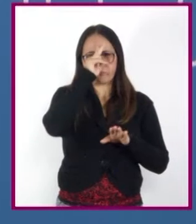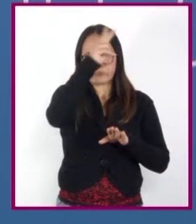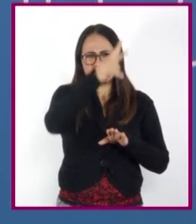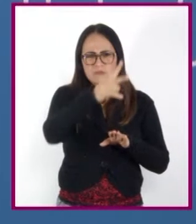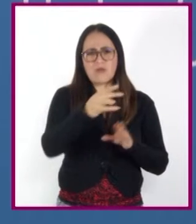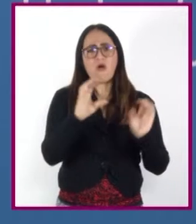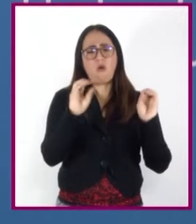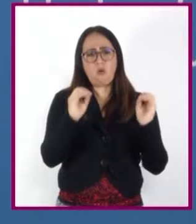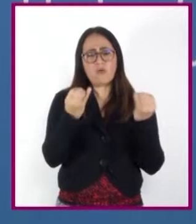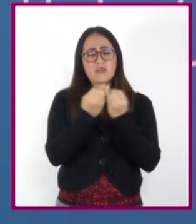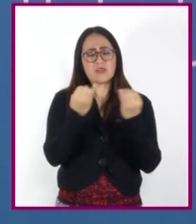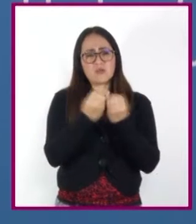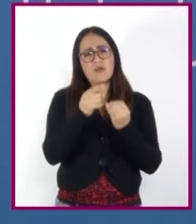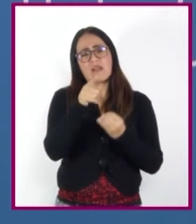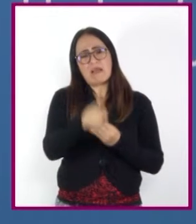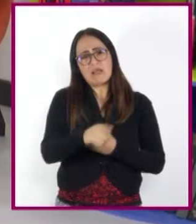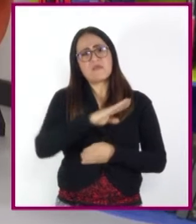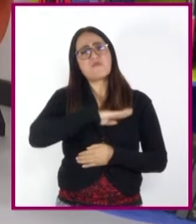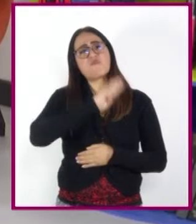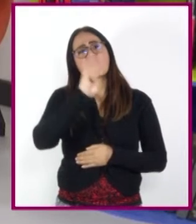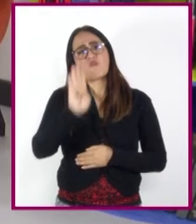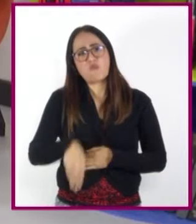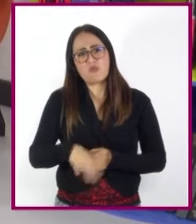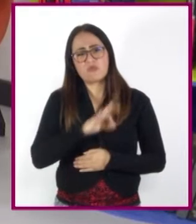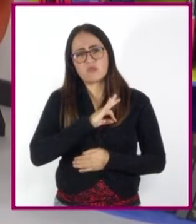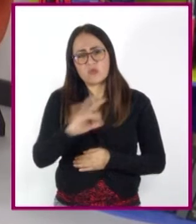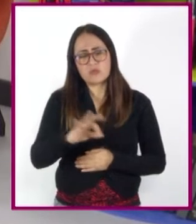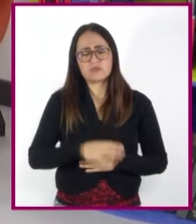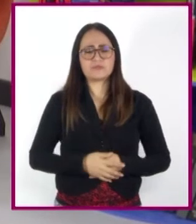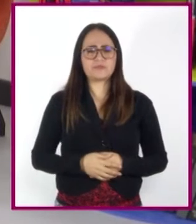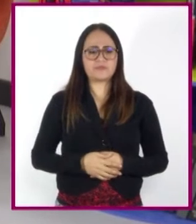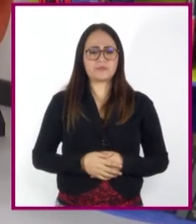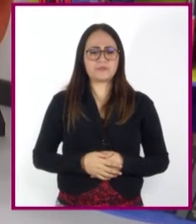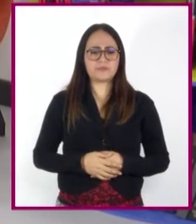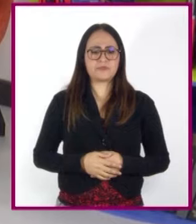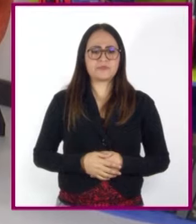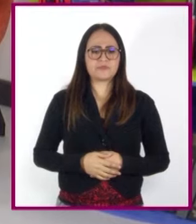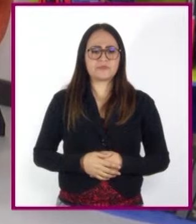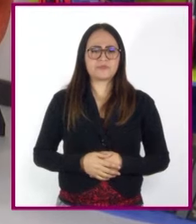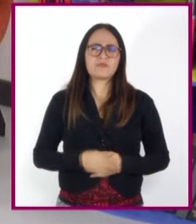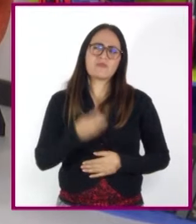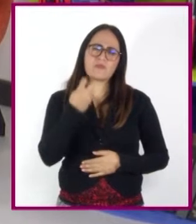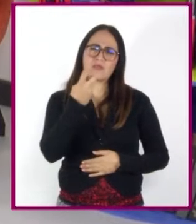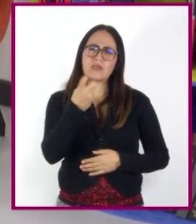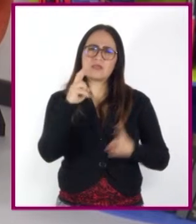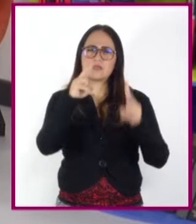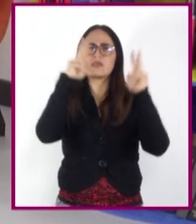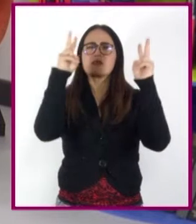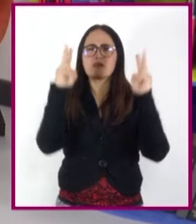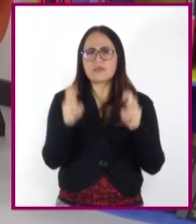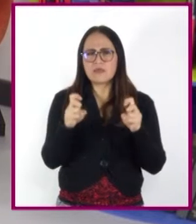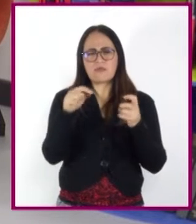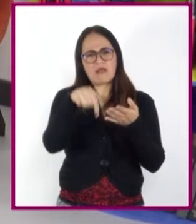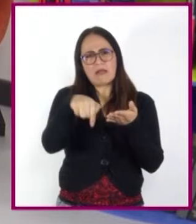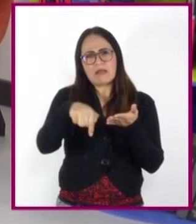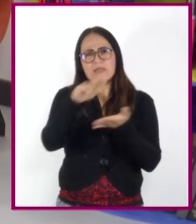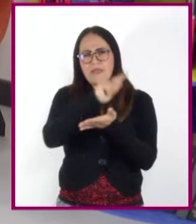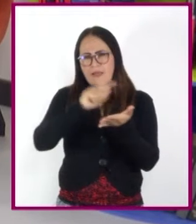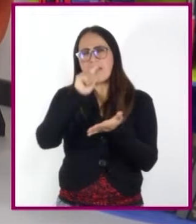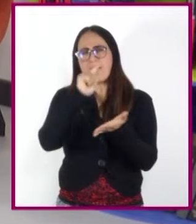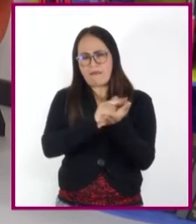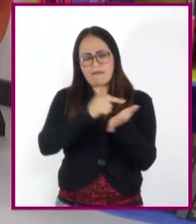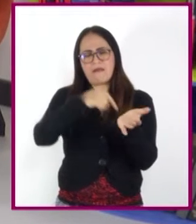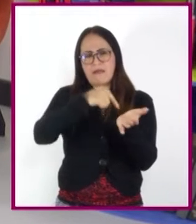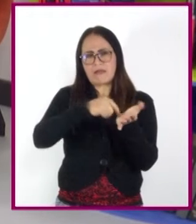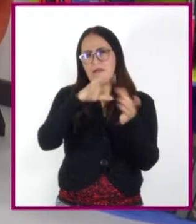extremos, a perder la vida. Pero esto es un tema que se ha abordado desde las leyes.